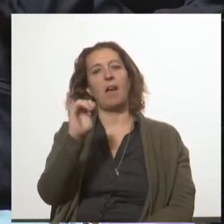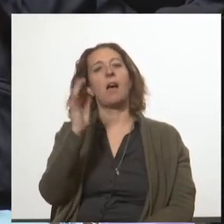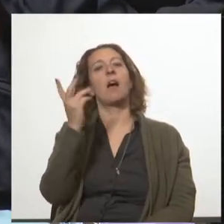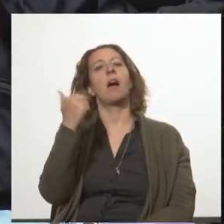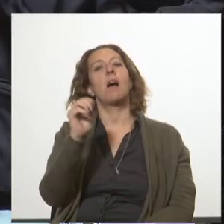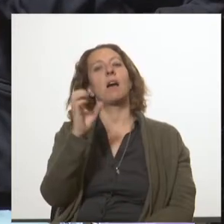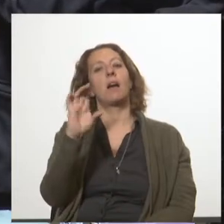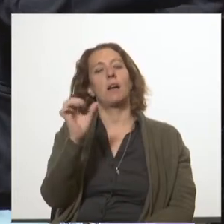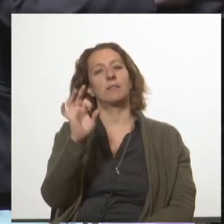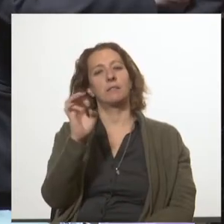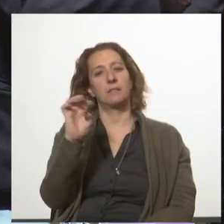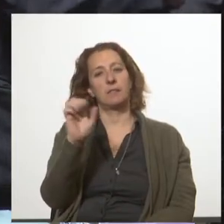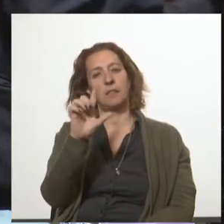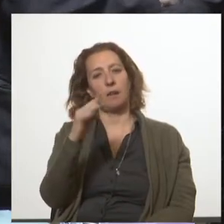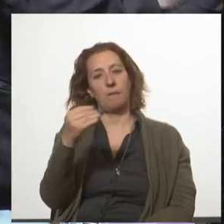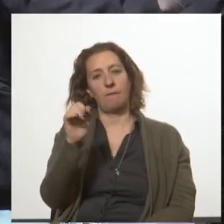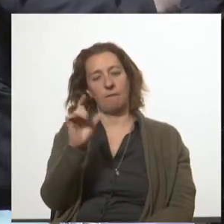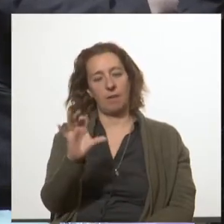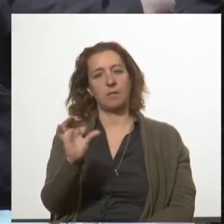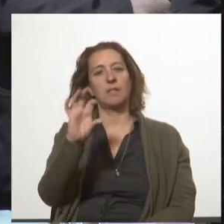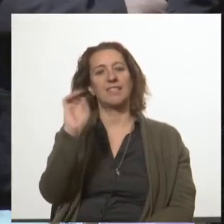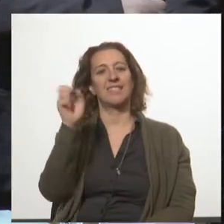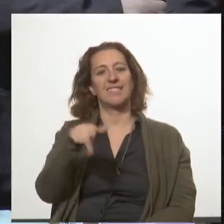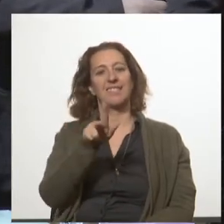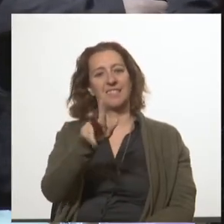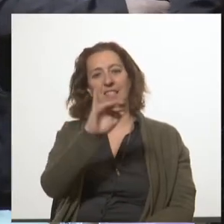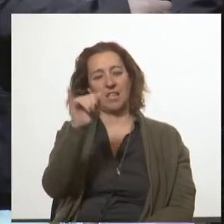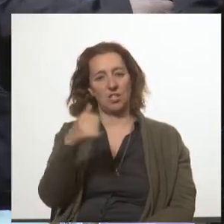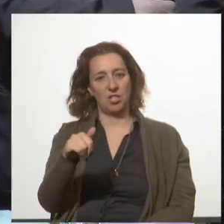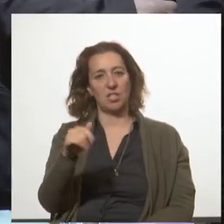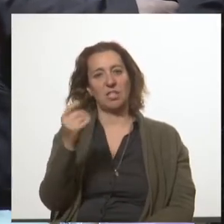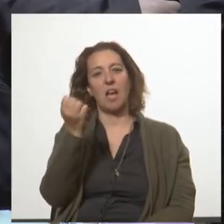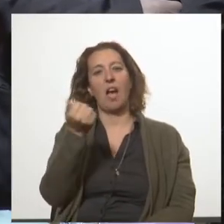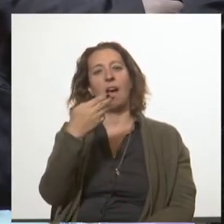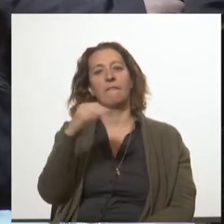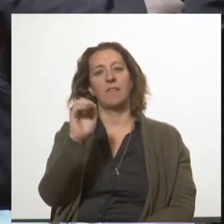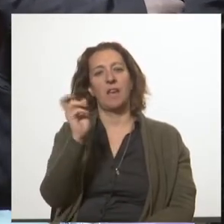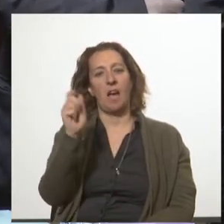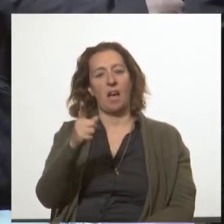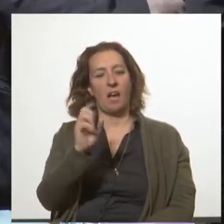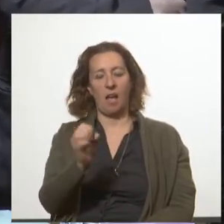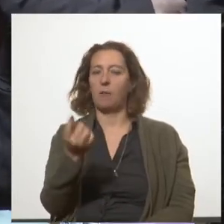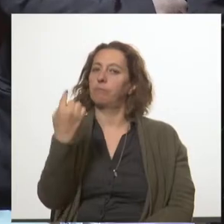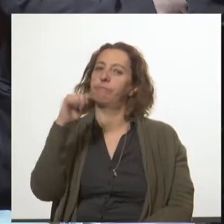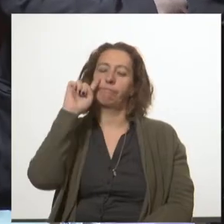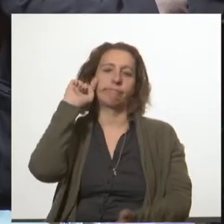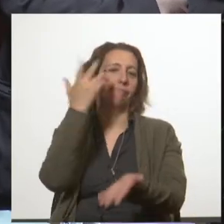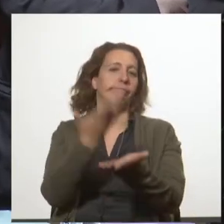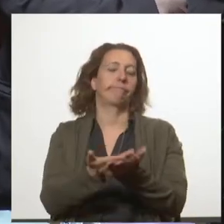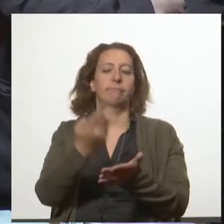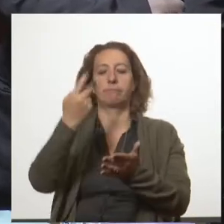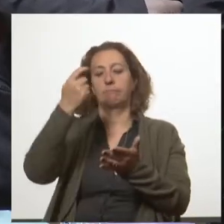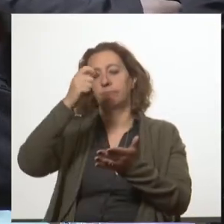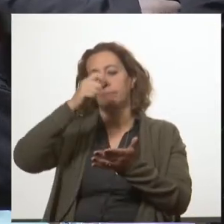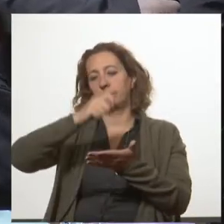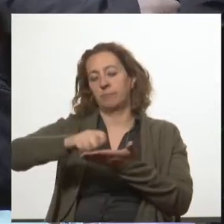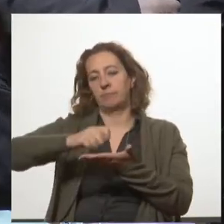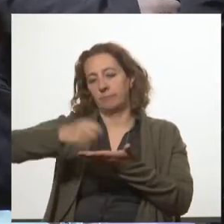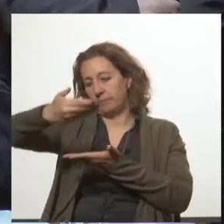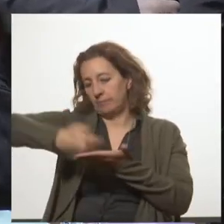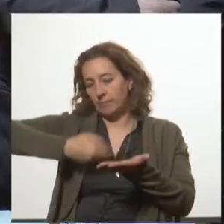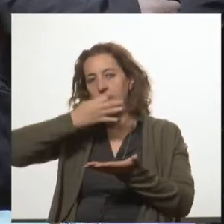ale cumplía res carmen sánchez y carol arriaga han presentado nota de desistimiento informando que por esta vez